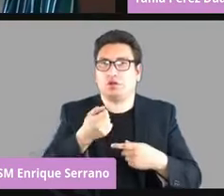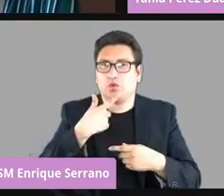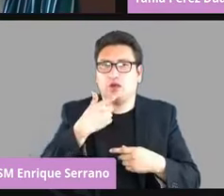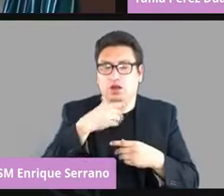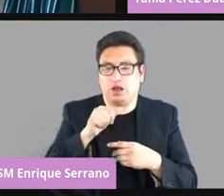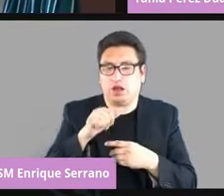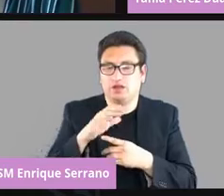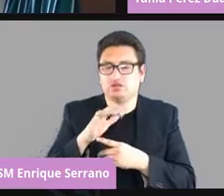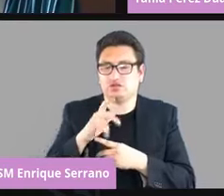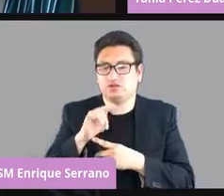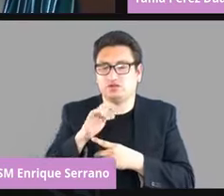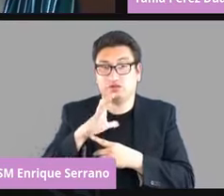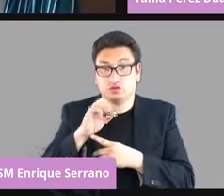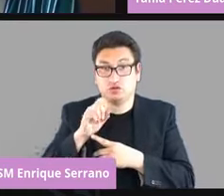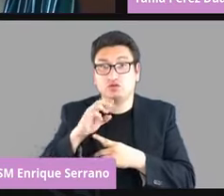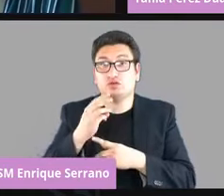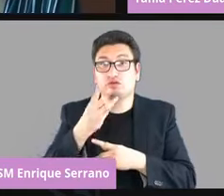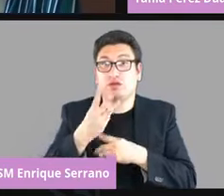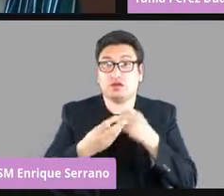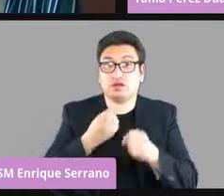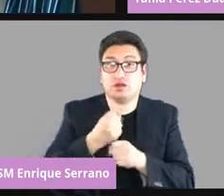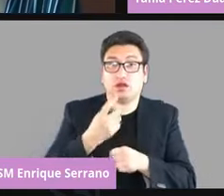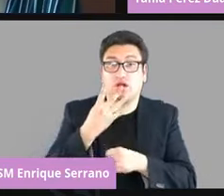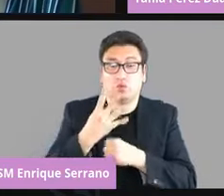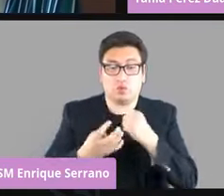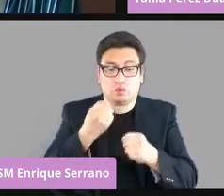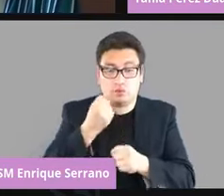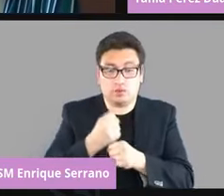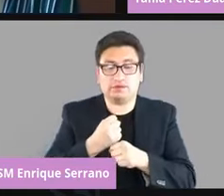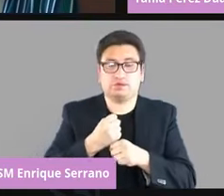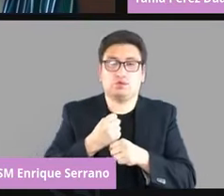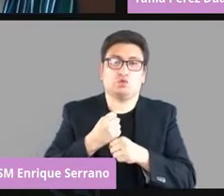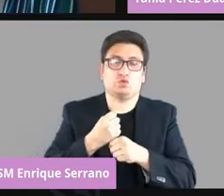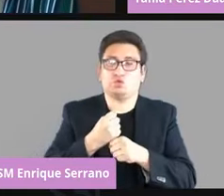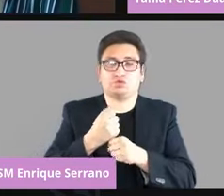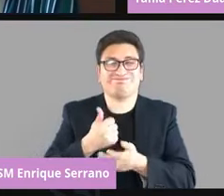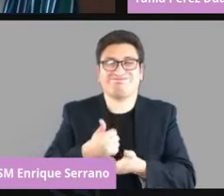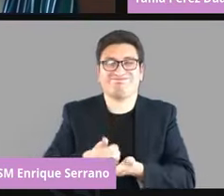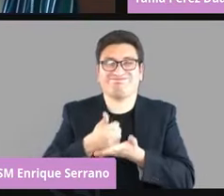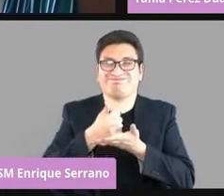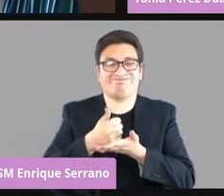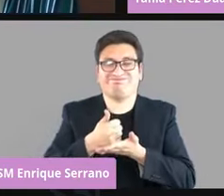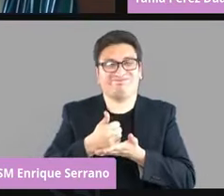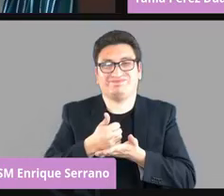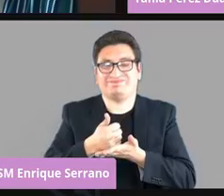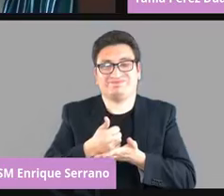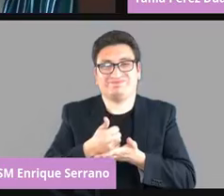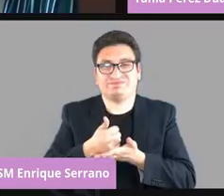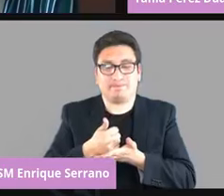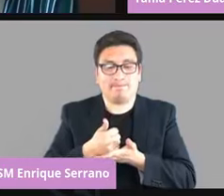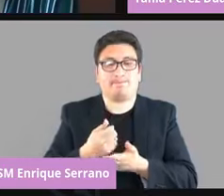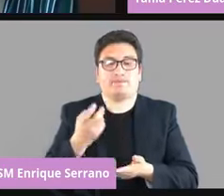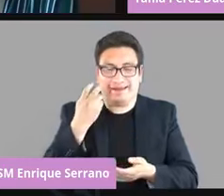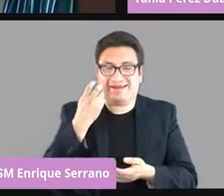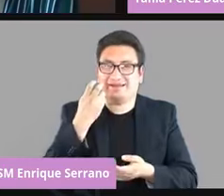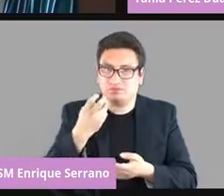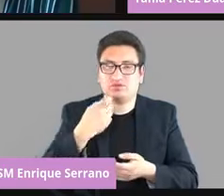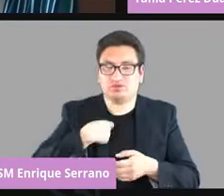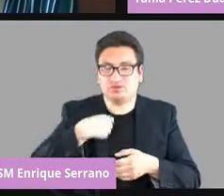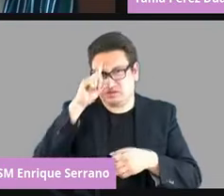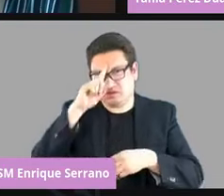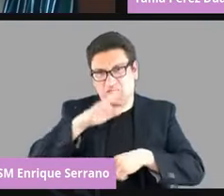tomándolos 3 años, 4 años, y es algo que finalmente no ayuda como tal. Entonces, yo sí